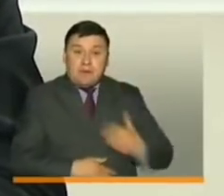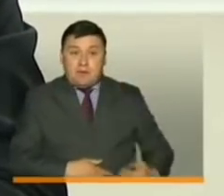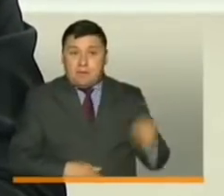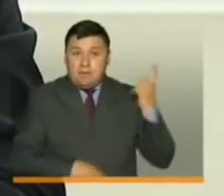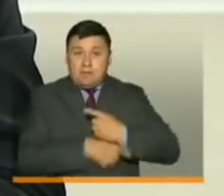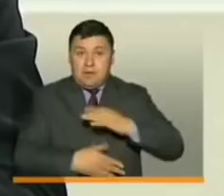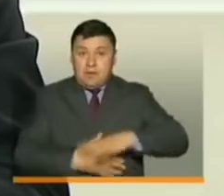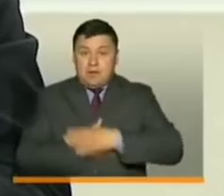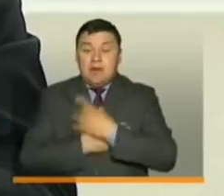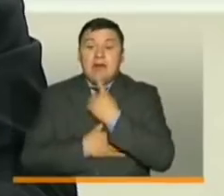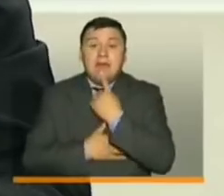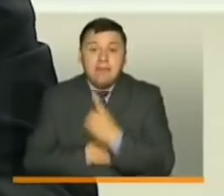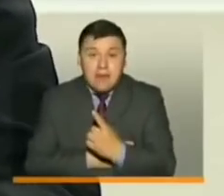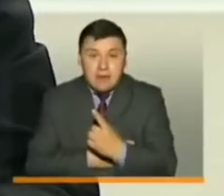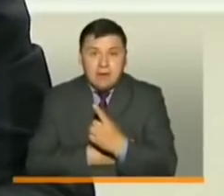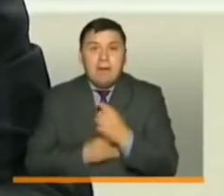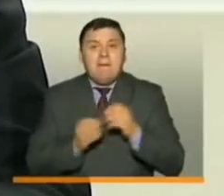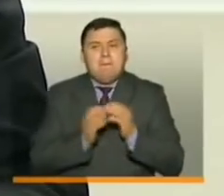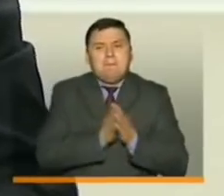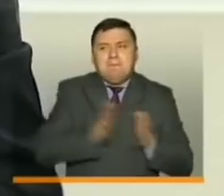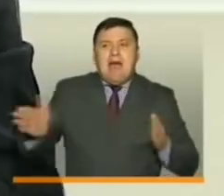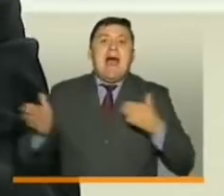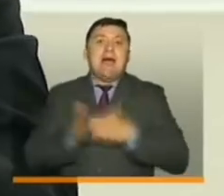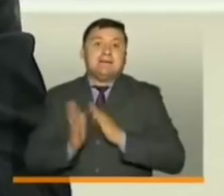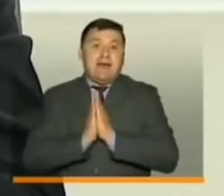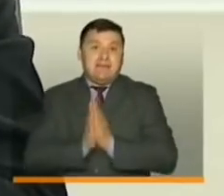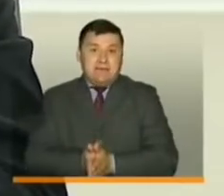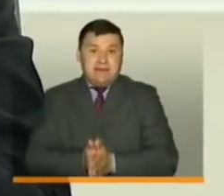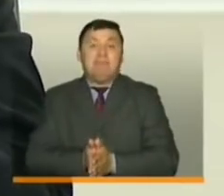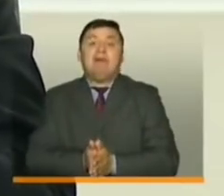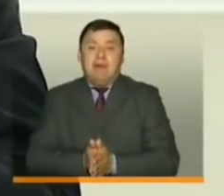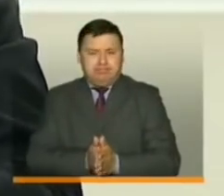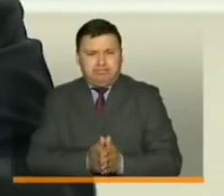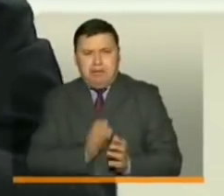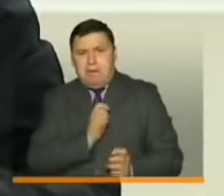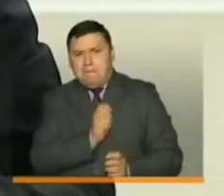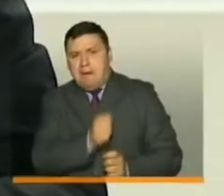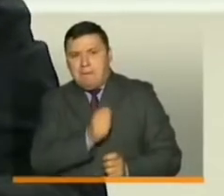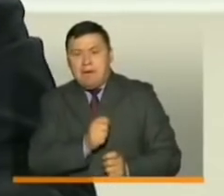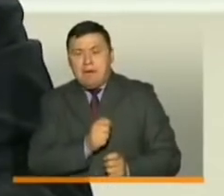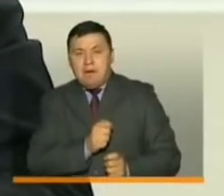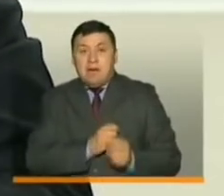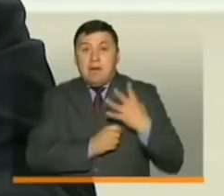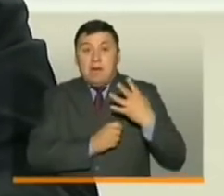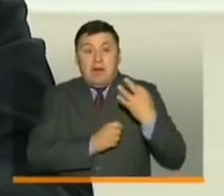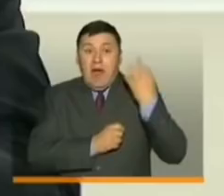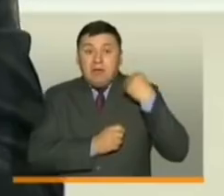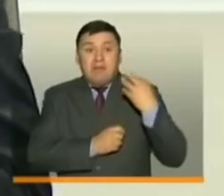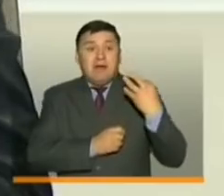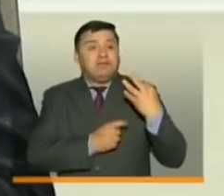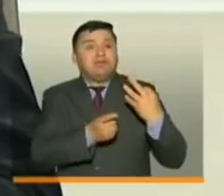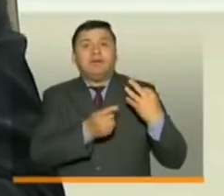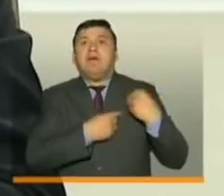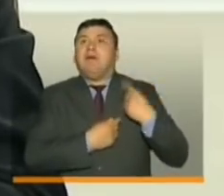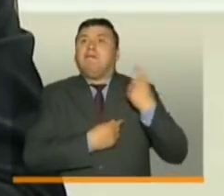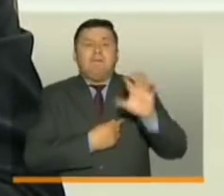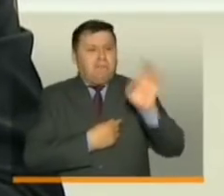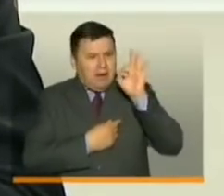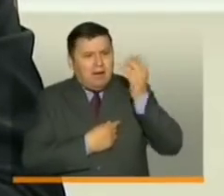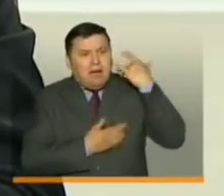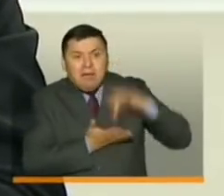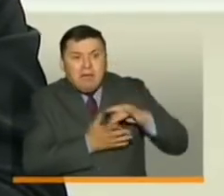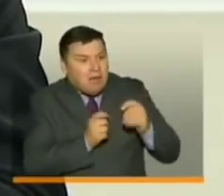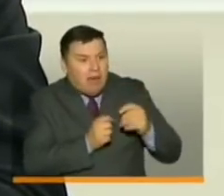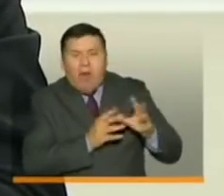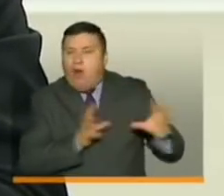anunció que el programa se extiende hasta diciembre recibirán no sólo los tres que se han girado no sólo el que se estaba por girarse en este mes sino